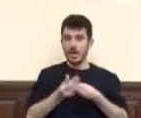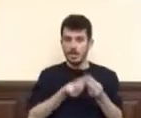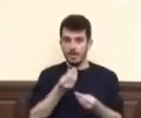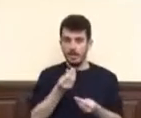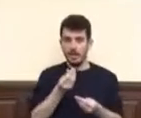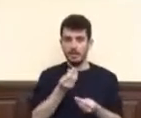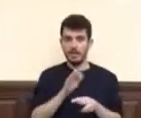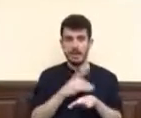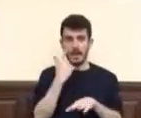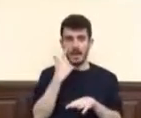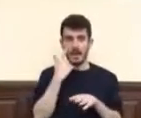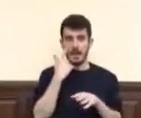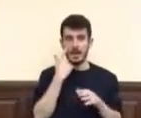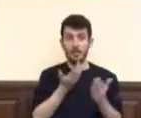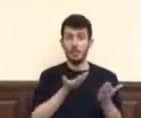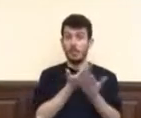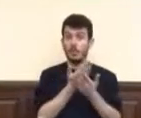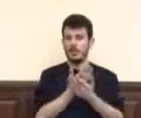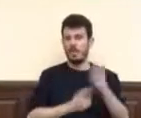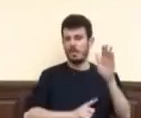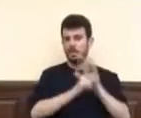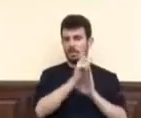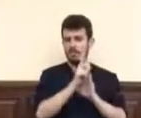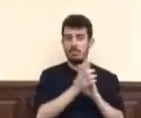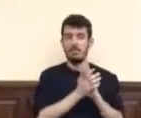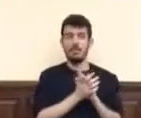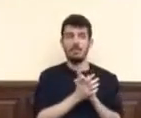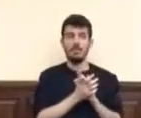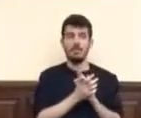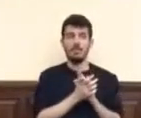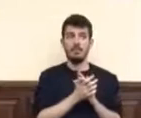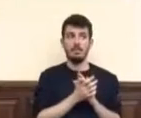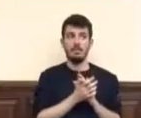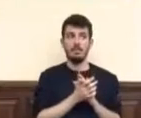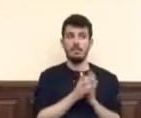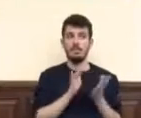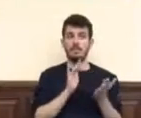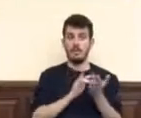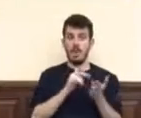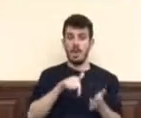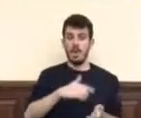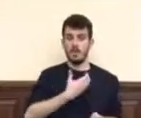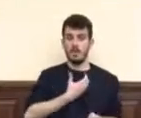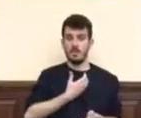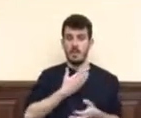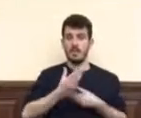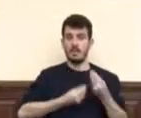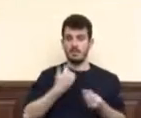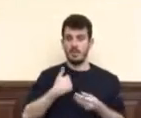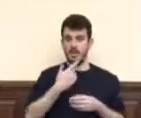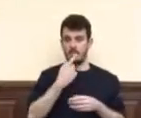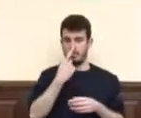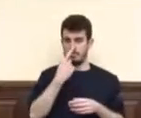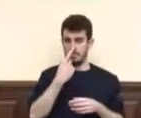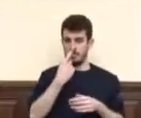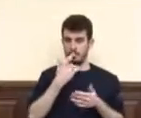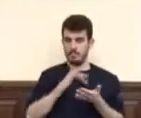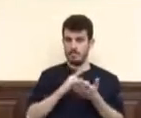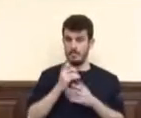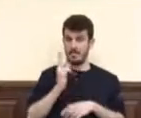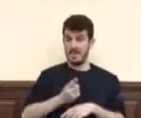desarrollen este tipo de propuestas. Algo que ya se ha hecho en este ayuntamiento, en el mandato pasado, se